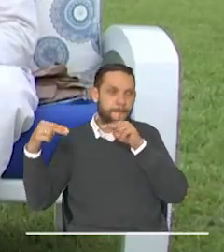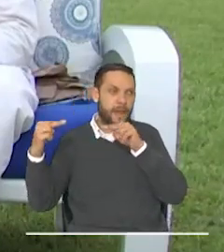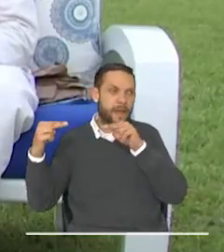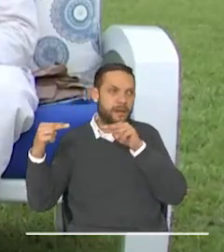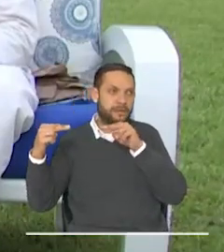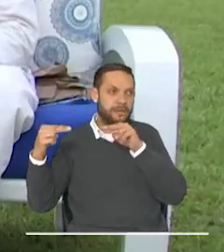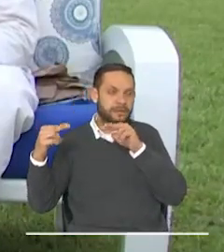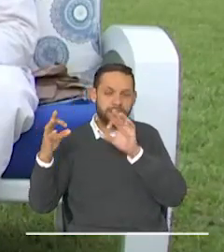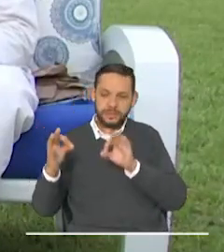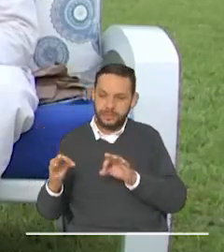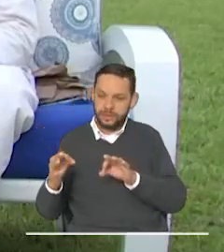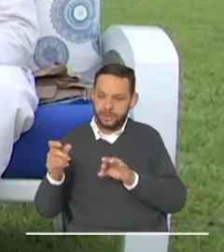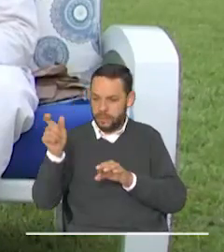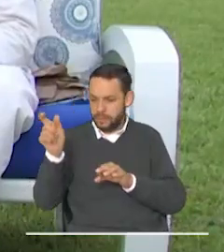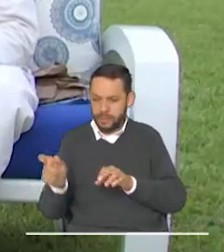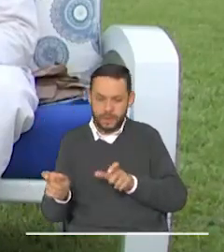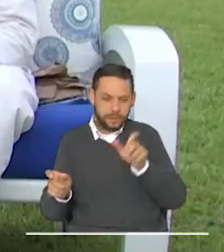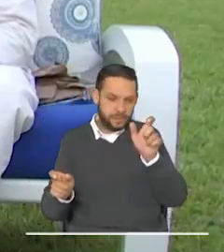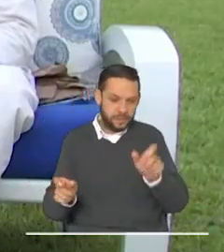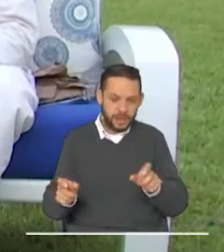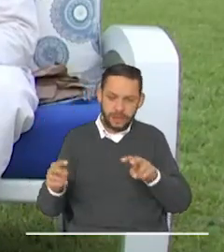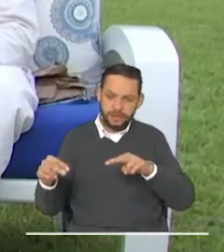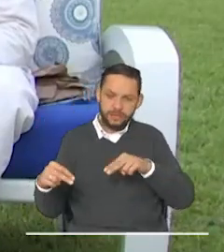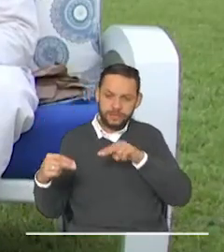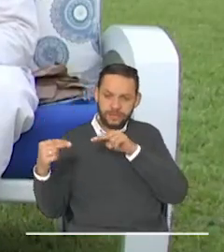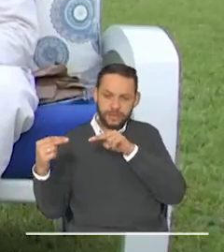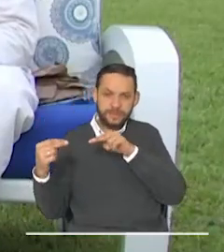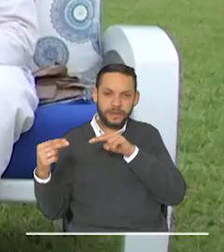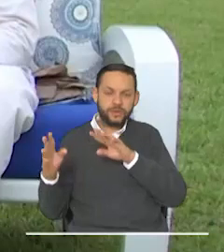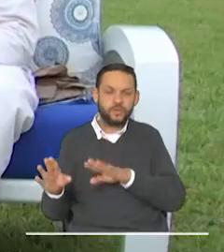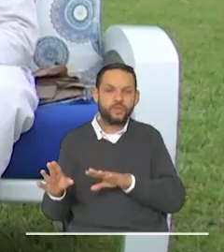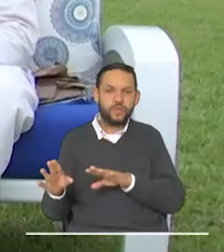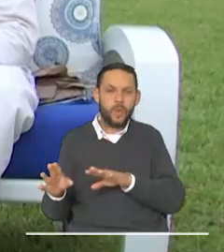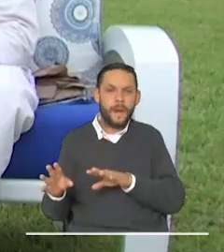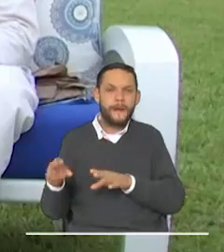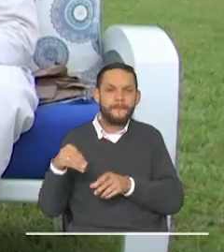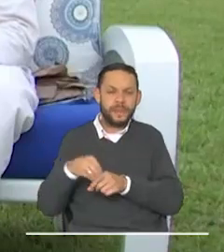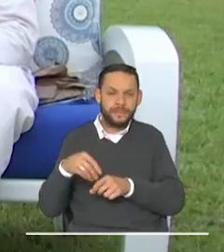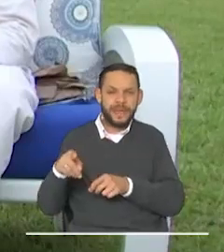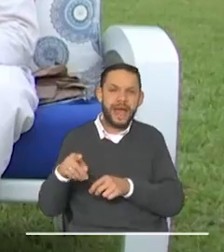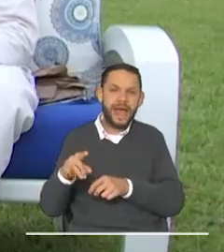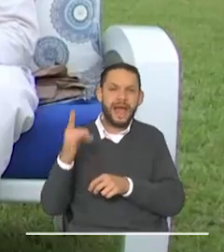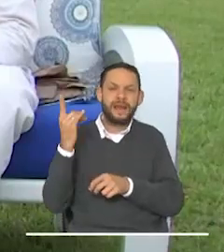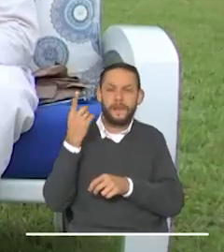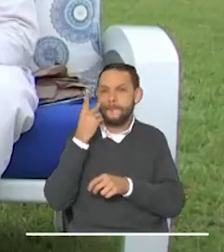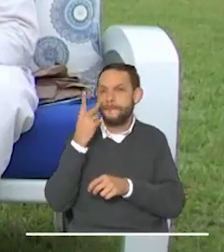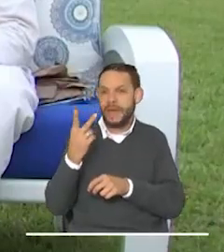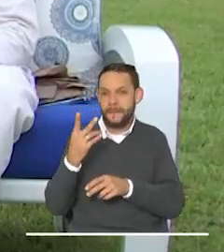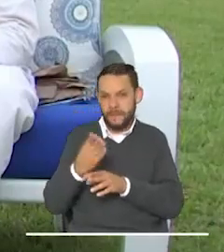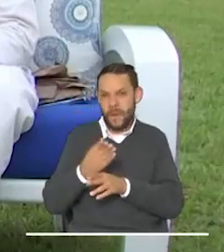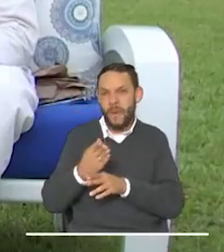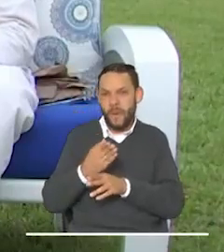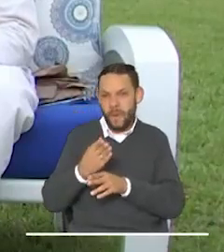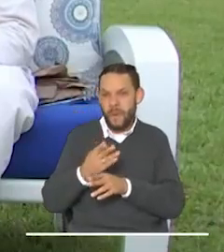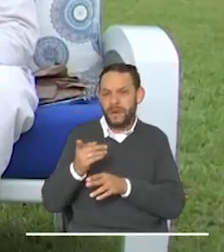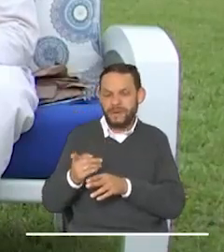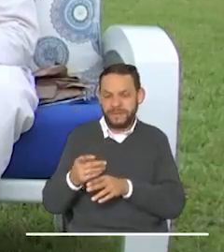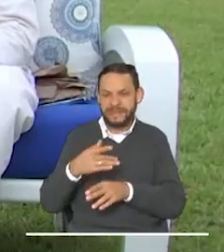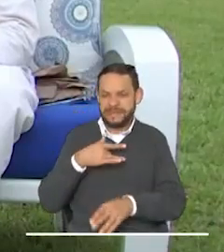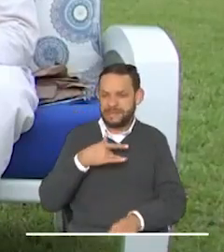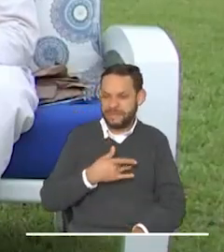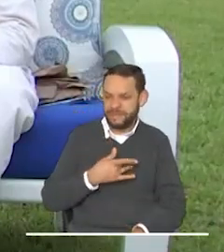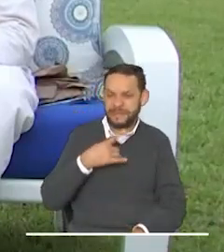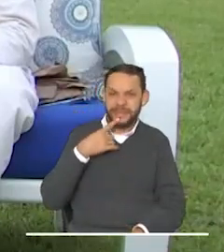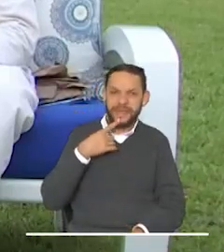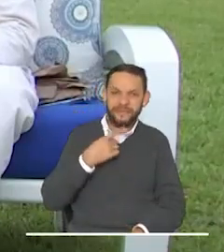dude Ahí está su conflicto ahí está la cosa que seguramente para usted no sería sanas porque